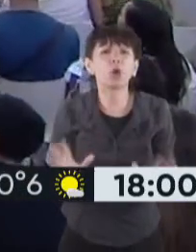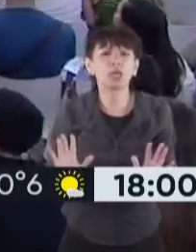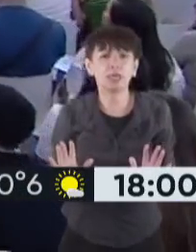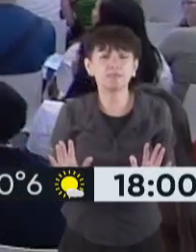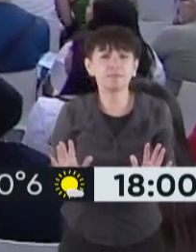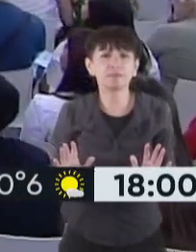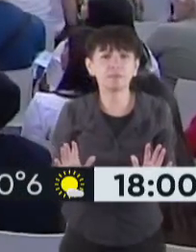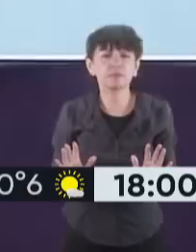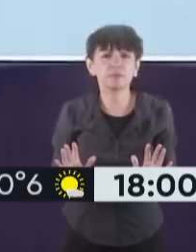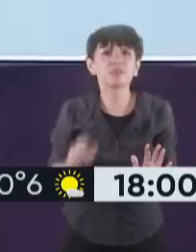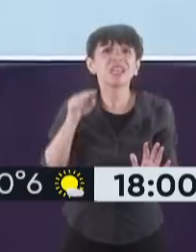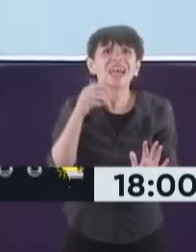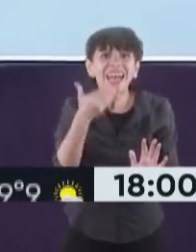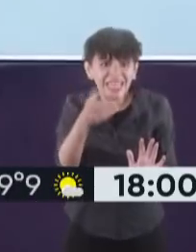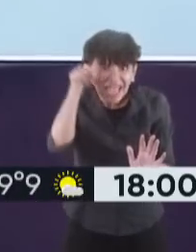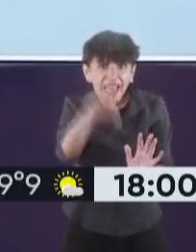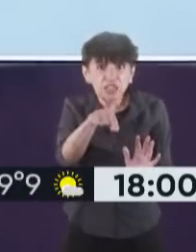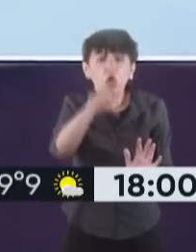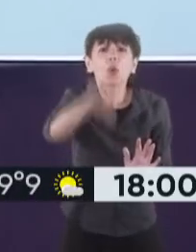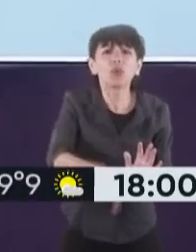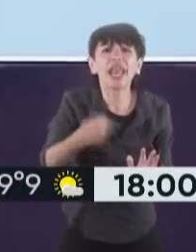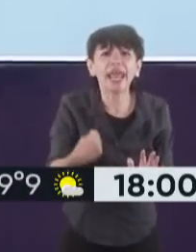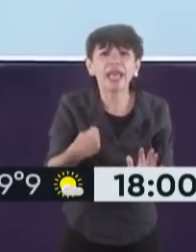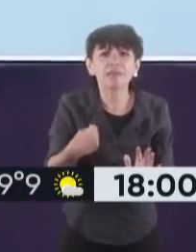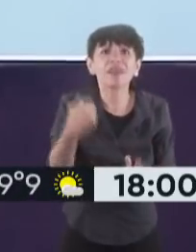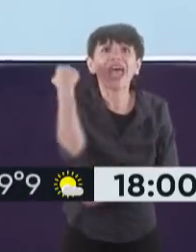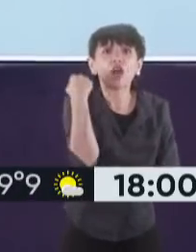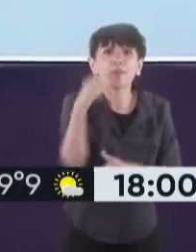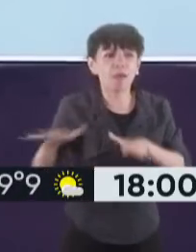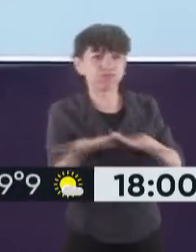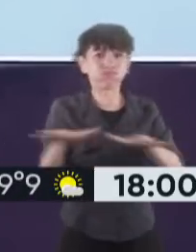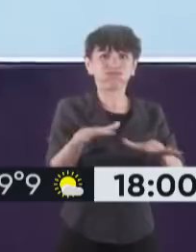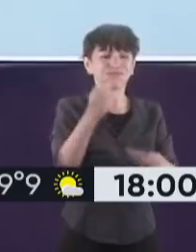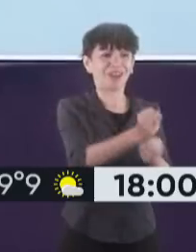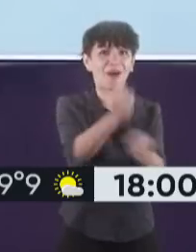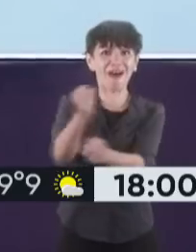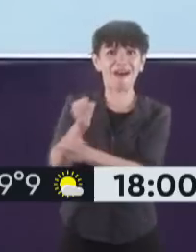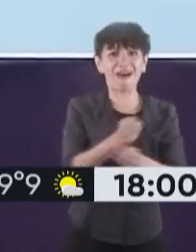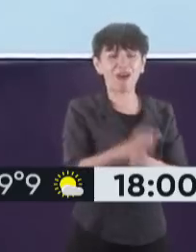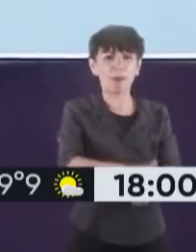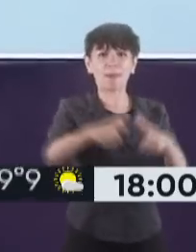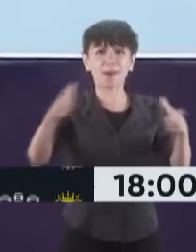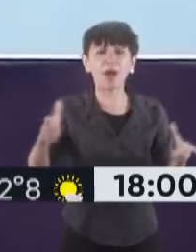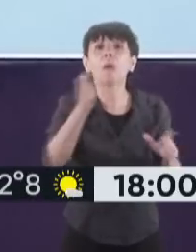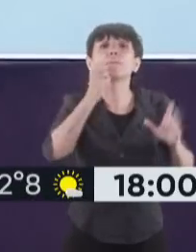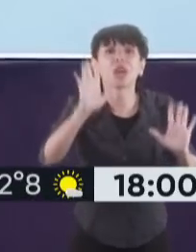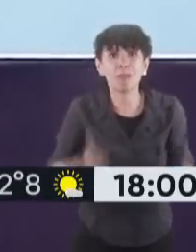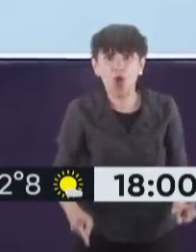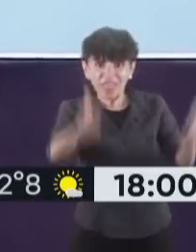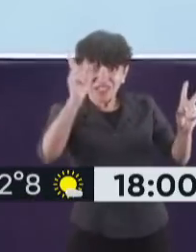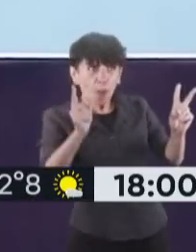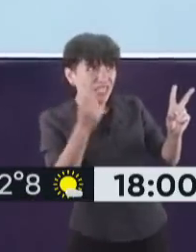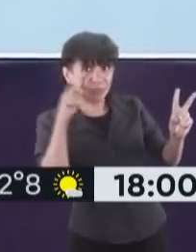definitivamente eso genera trabajo también y moviliza la economía. Porque cuando se hace un edificio como